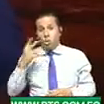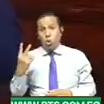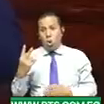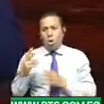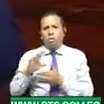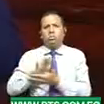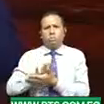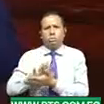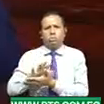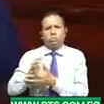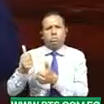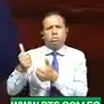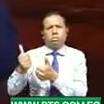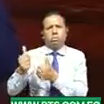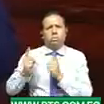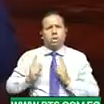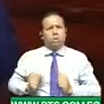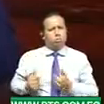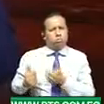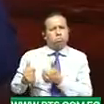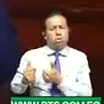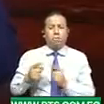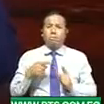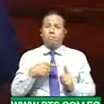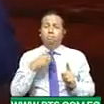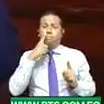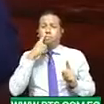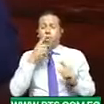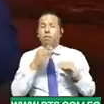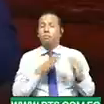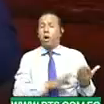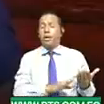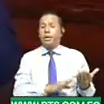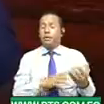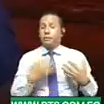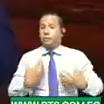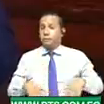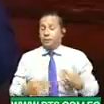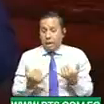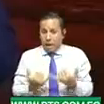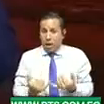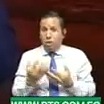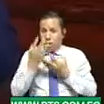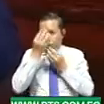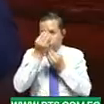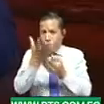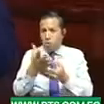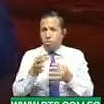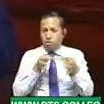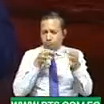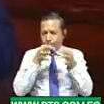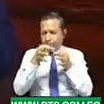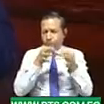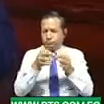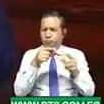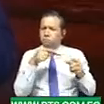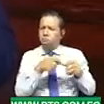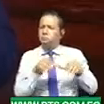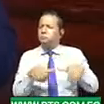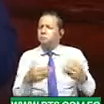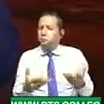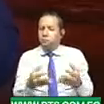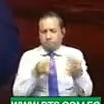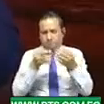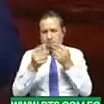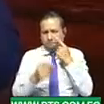hecho de sangre que nuevamente se registró en la ciudad de guayaquil nosotros les hemos preparado un informe porque con lo que ha sucedido hace pocas horas